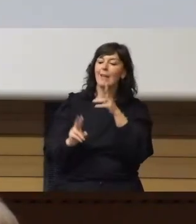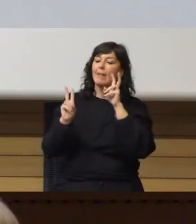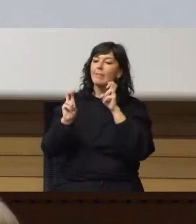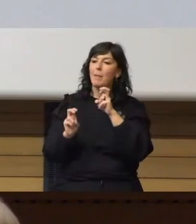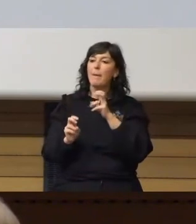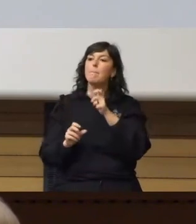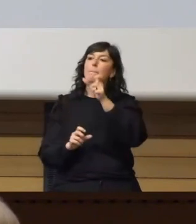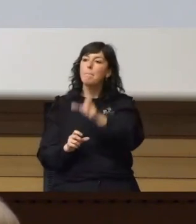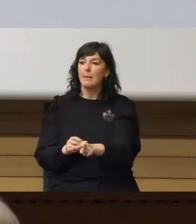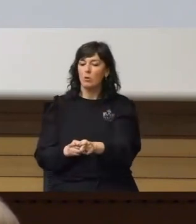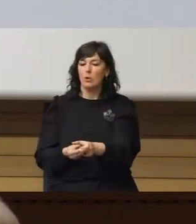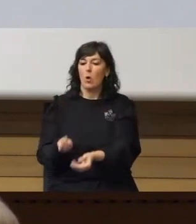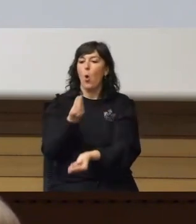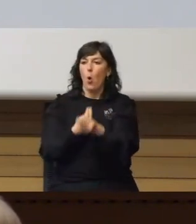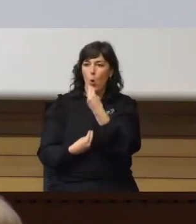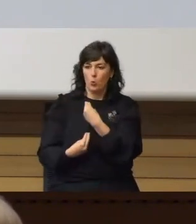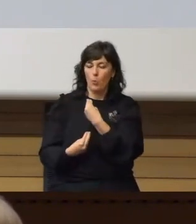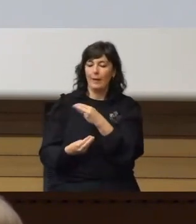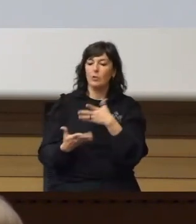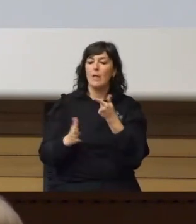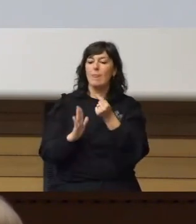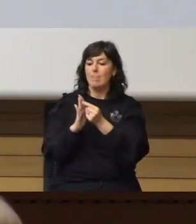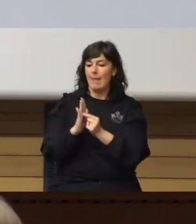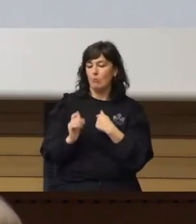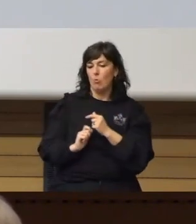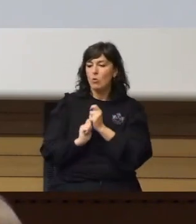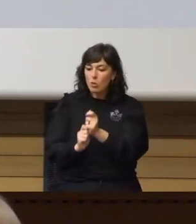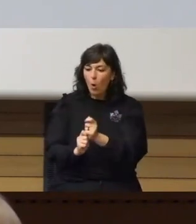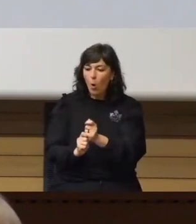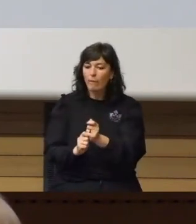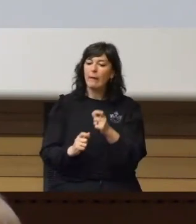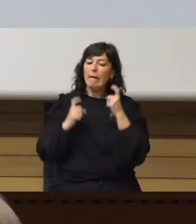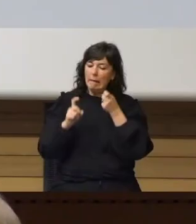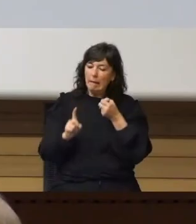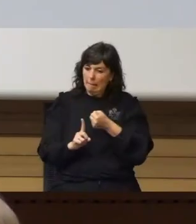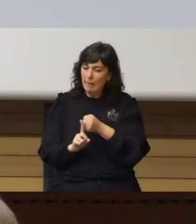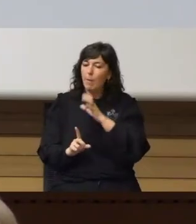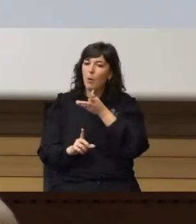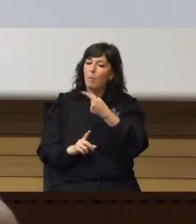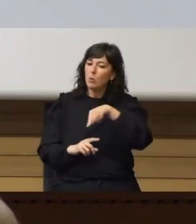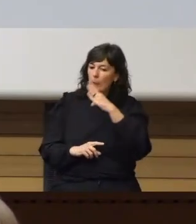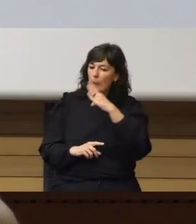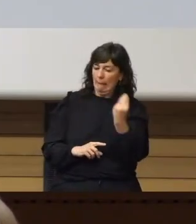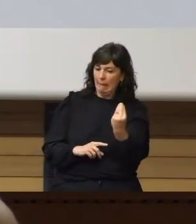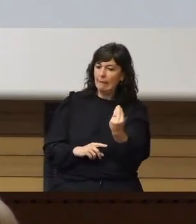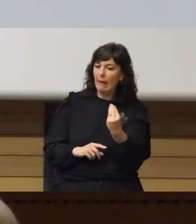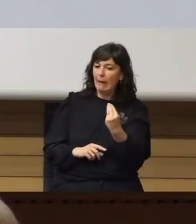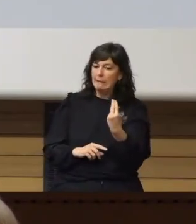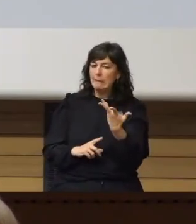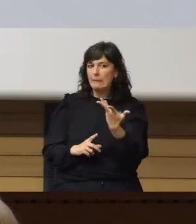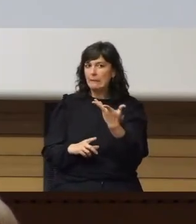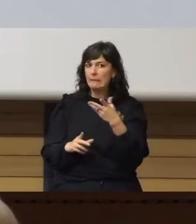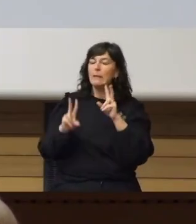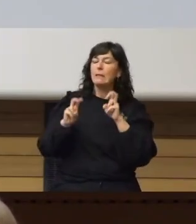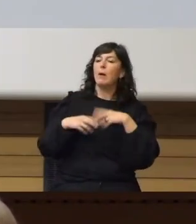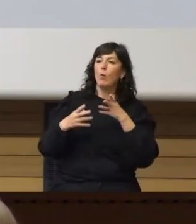hacer, porque os voy a dar datos, vamos a intentar apretar para que entendáis un poco en qué sentido. ¿Vale? Porque muchas veces cuando acabo esta ponencia alguno me